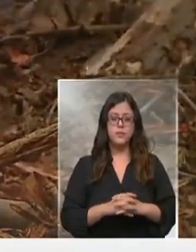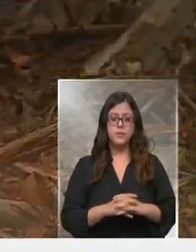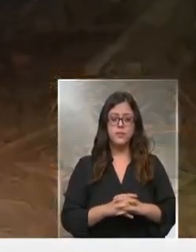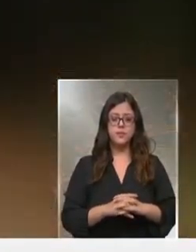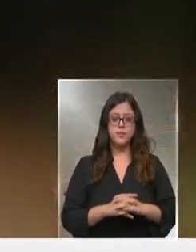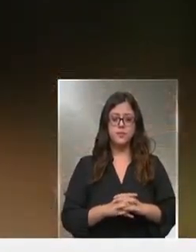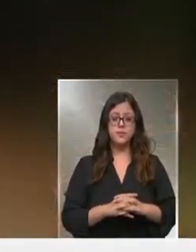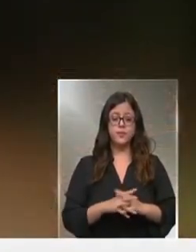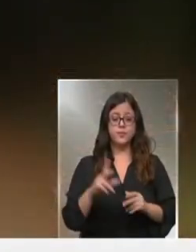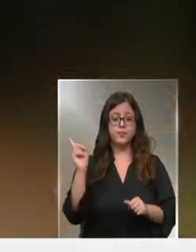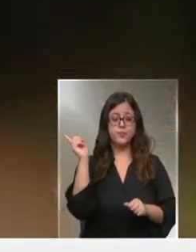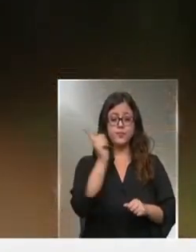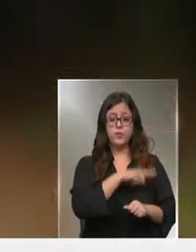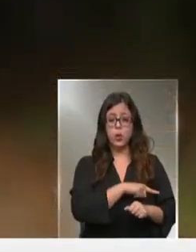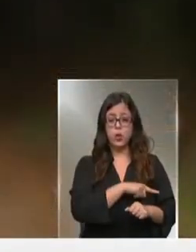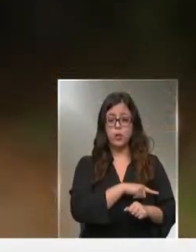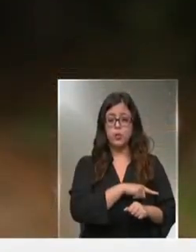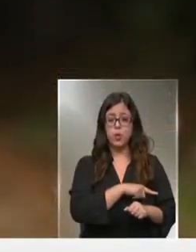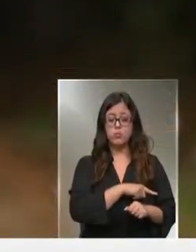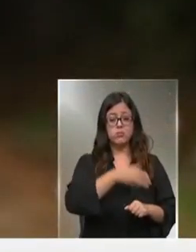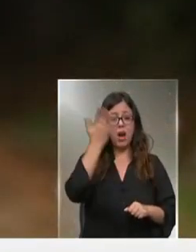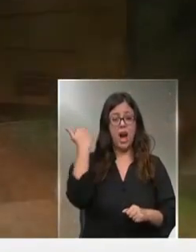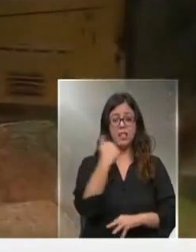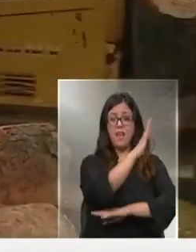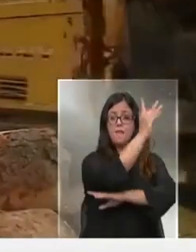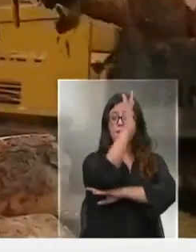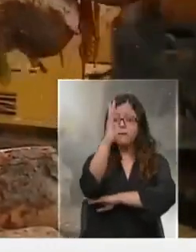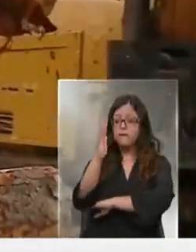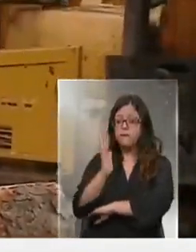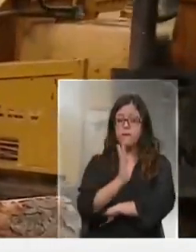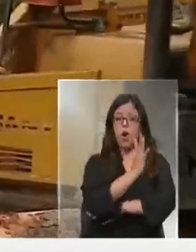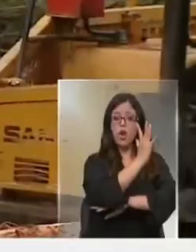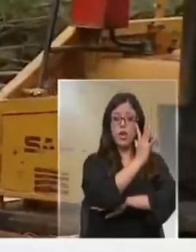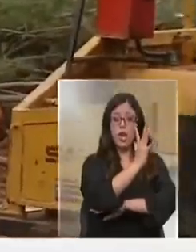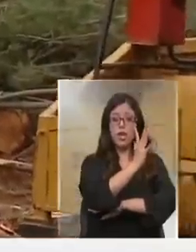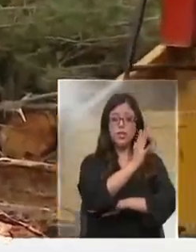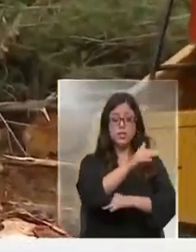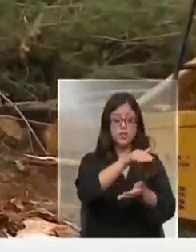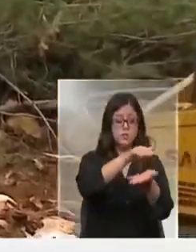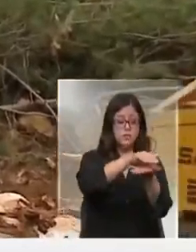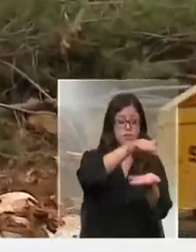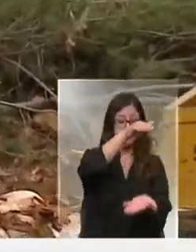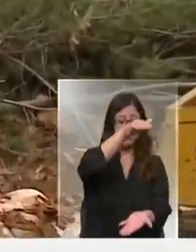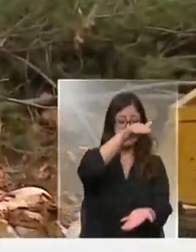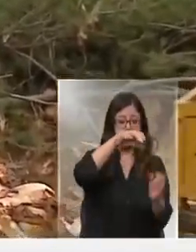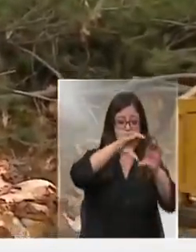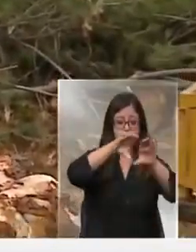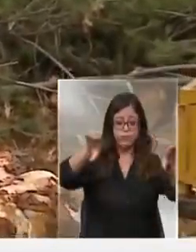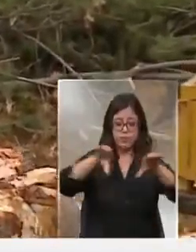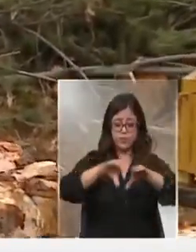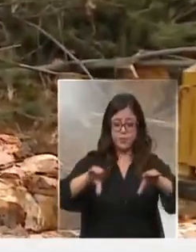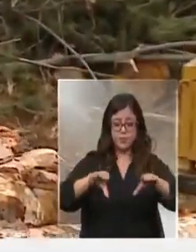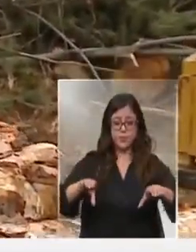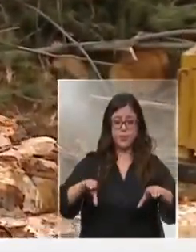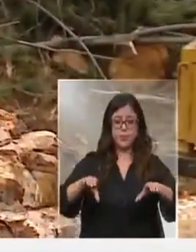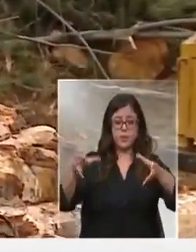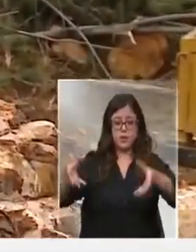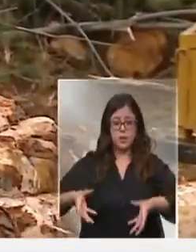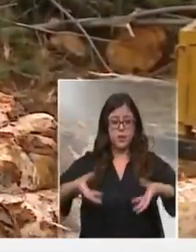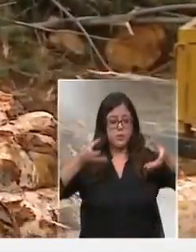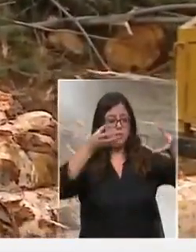Y finalmente, lo que antes era un bosque es apilado en grandes troncos que son trasladados por camiones